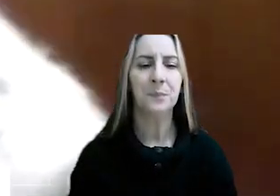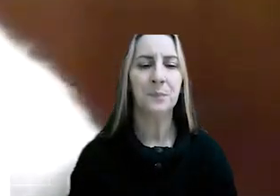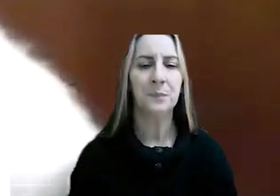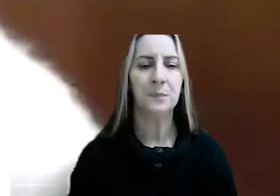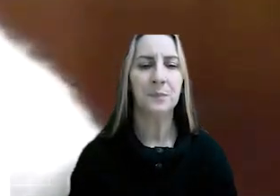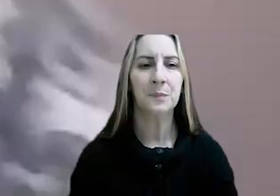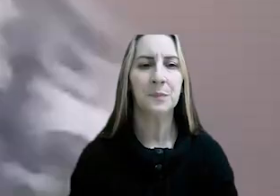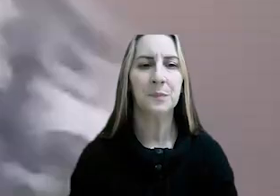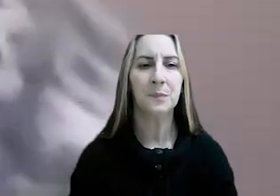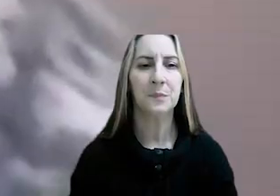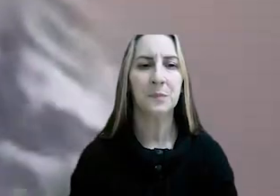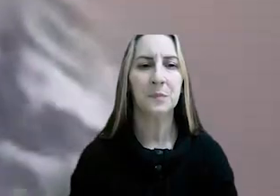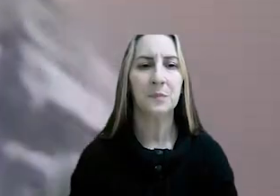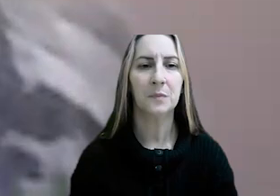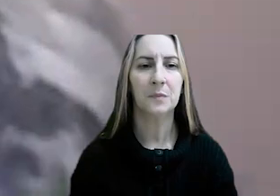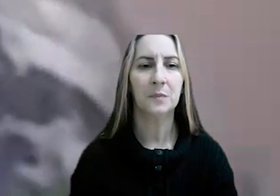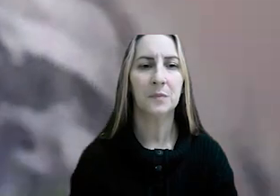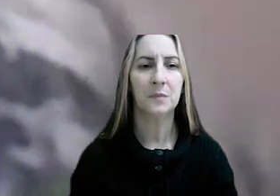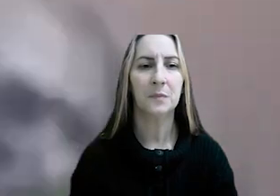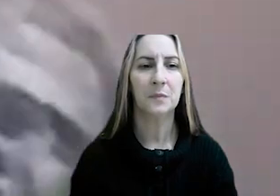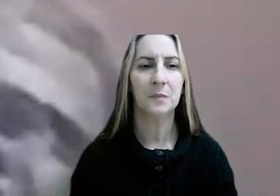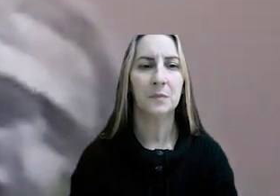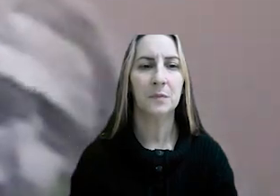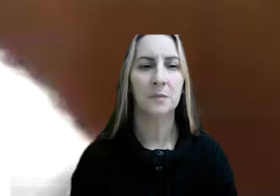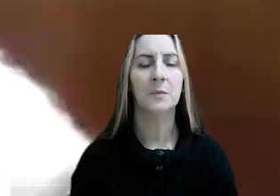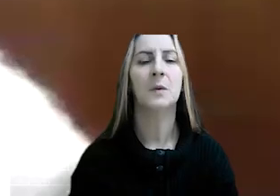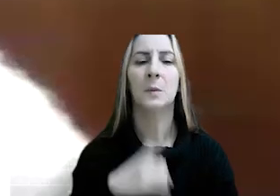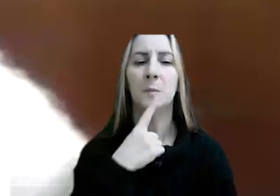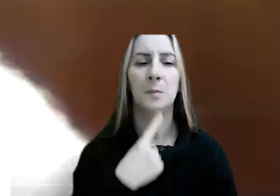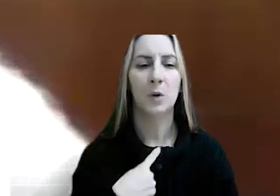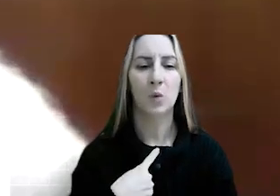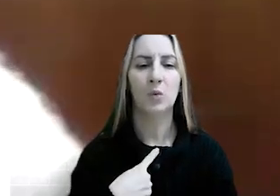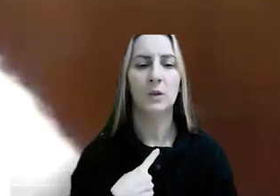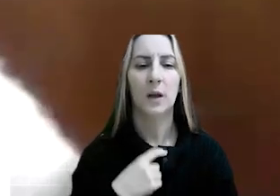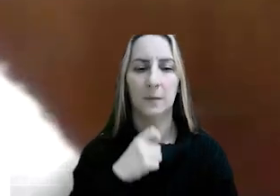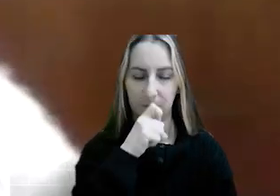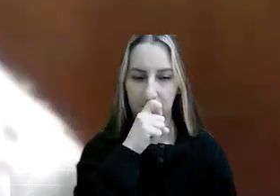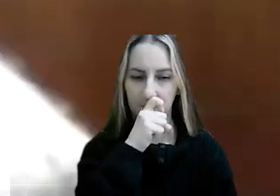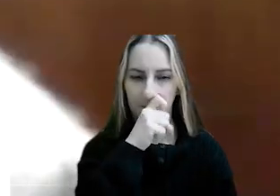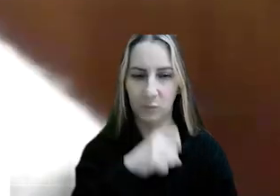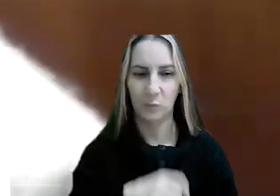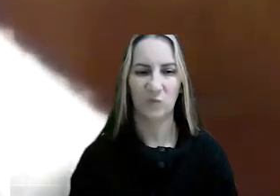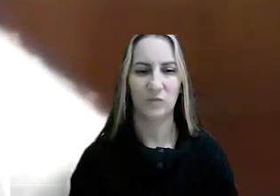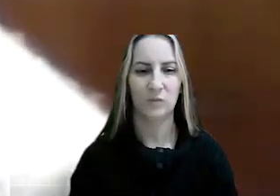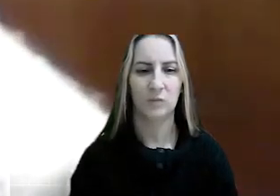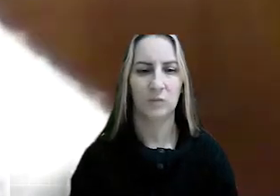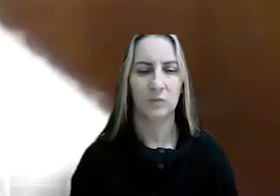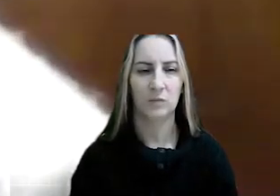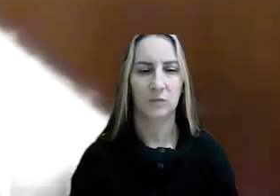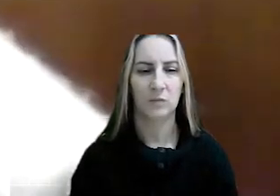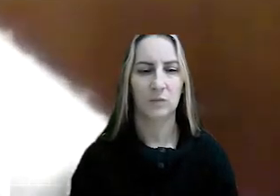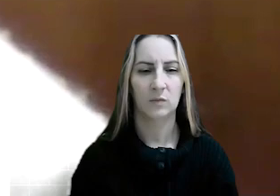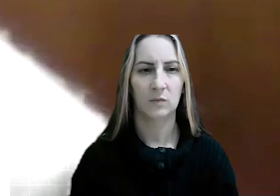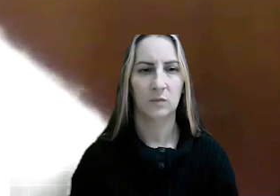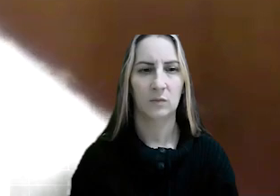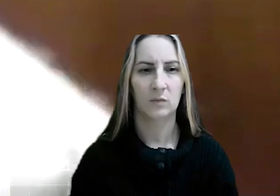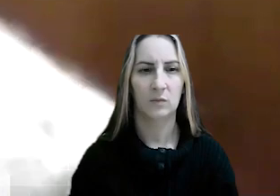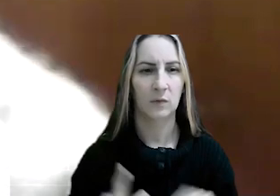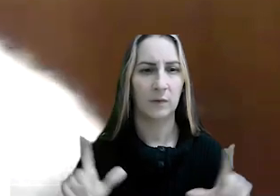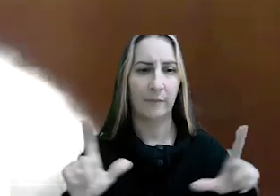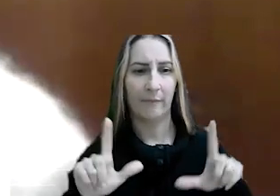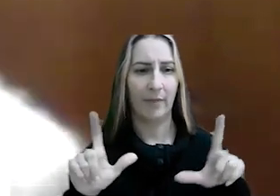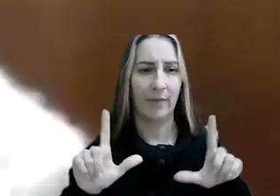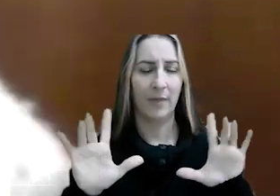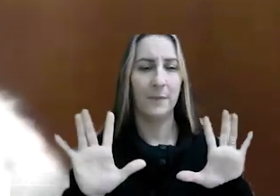Bueno, acá entró una. Brenda a ver. Gorri. Espera que se me mueve la pantalla.